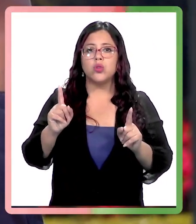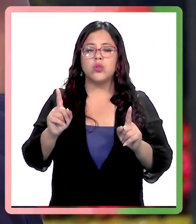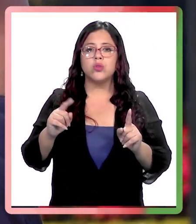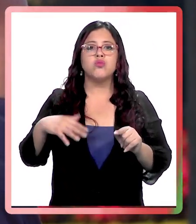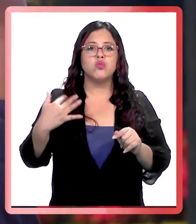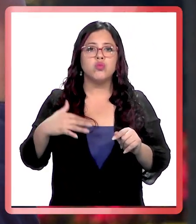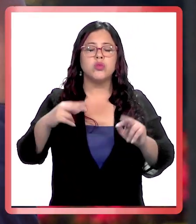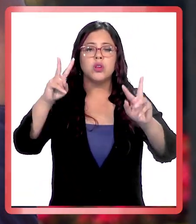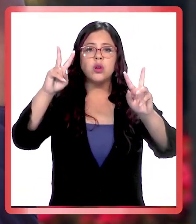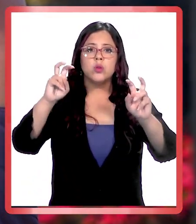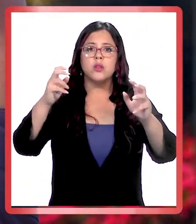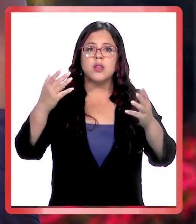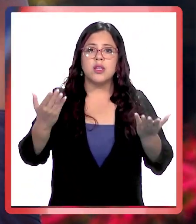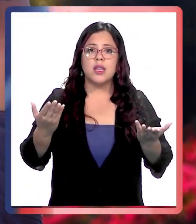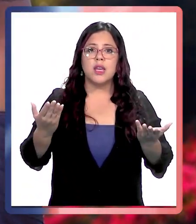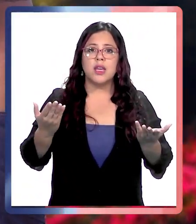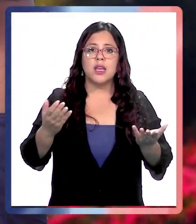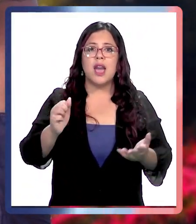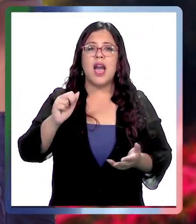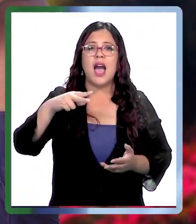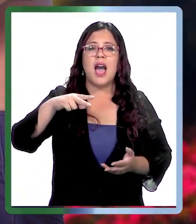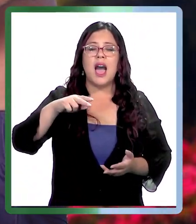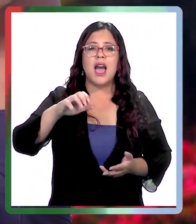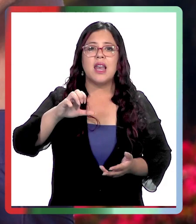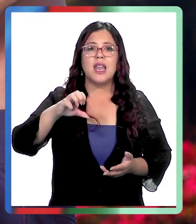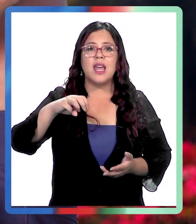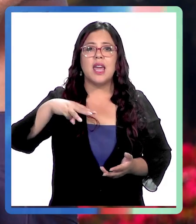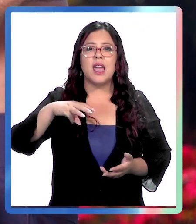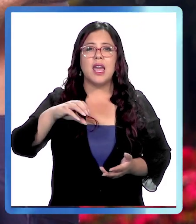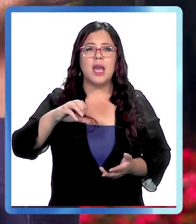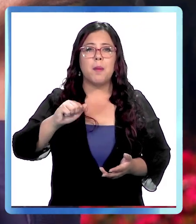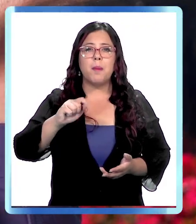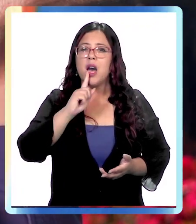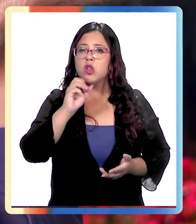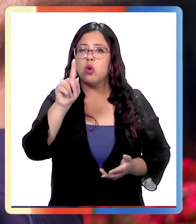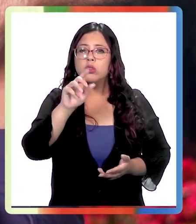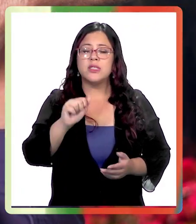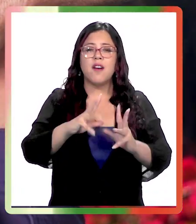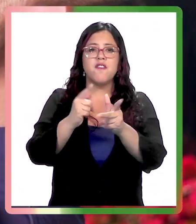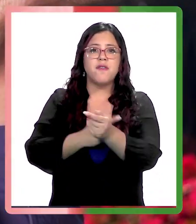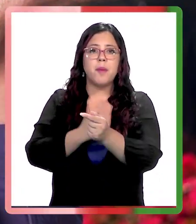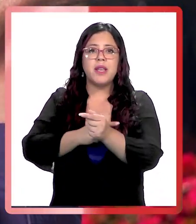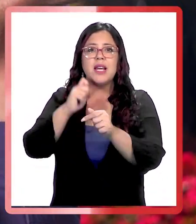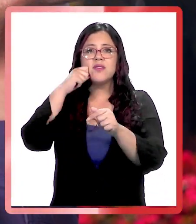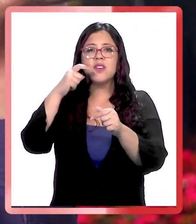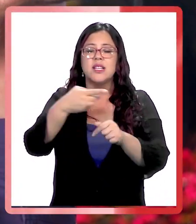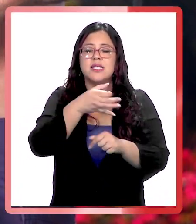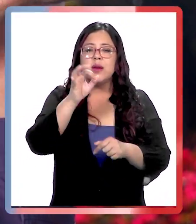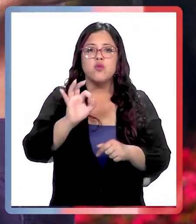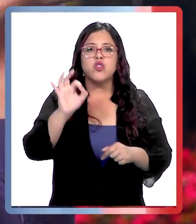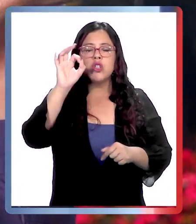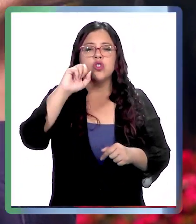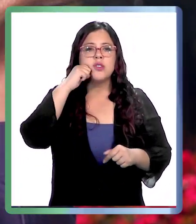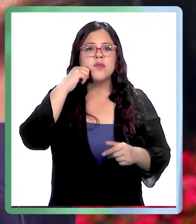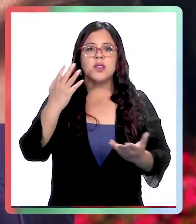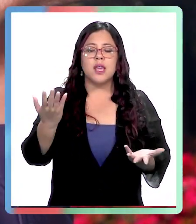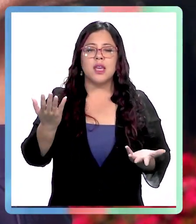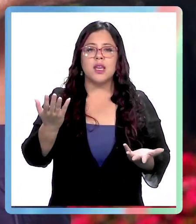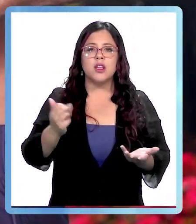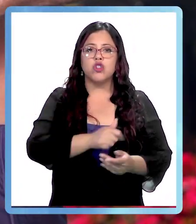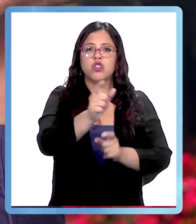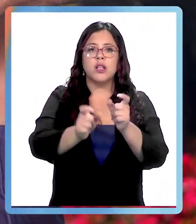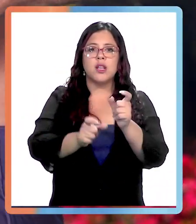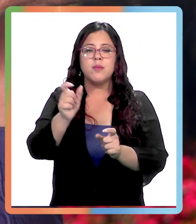acumulando familias que tienen estos antecedentes y estamos viendo que en algunos casos,